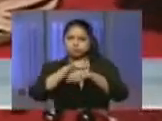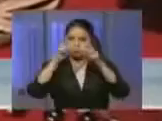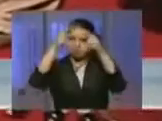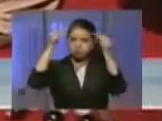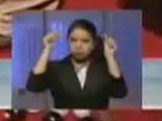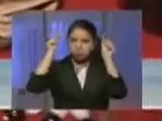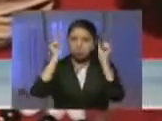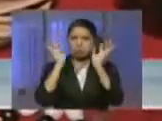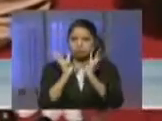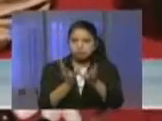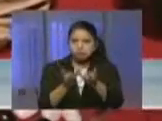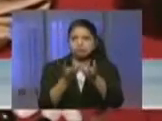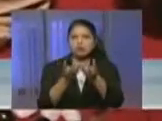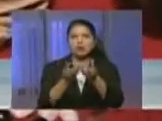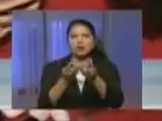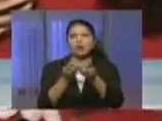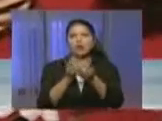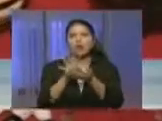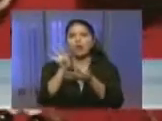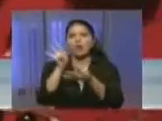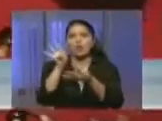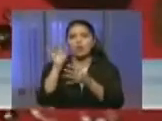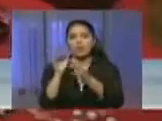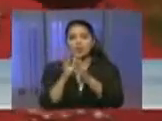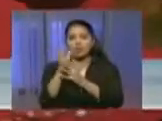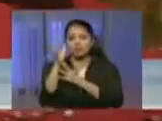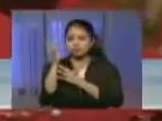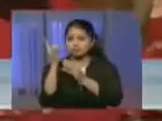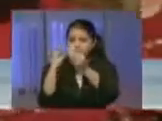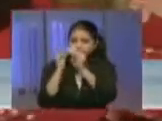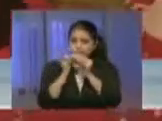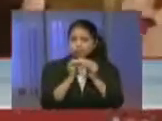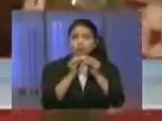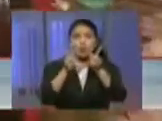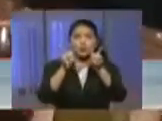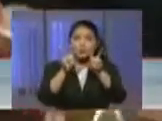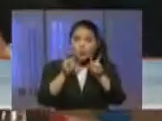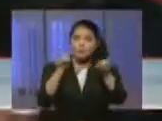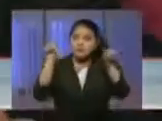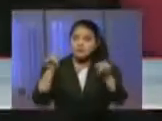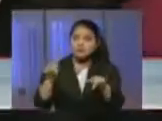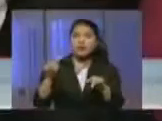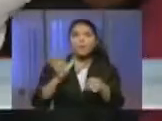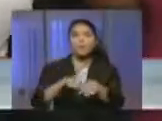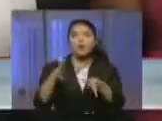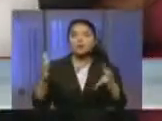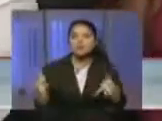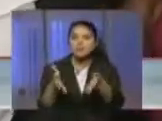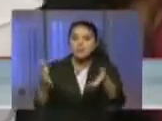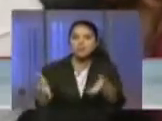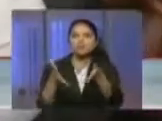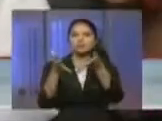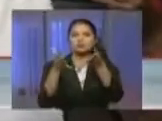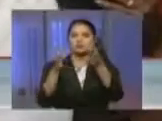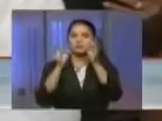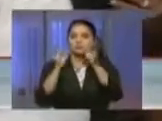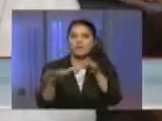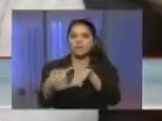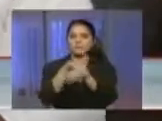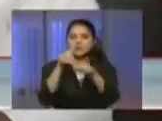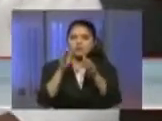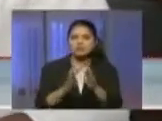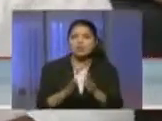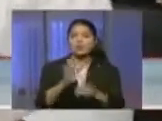elaborando mor toda la variedad y la innovación que tenemos gracias al impulso acá de nuestro ministerio que nos